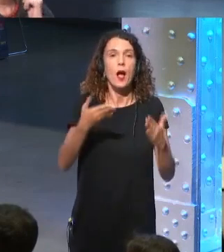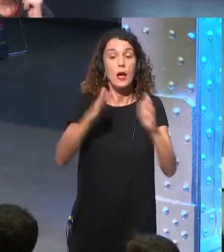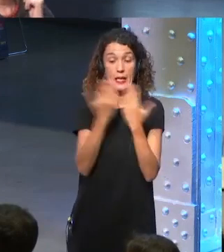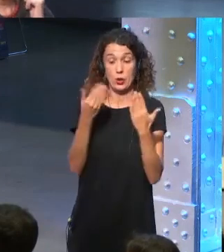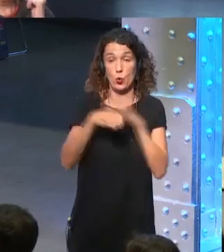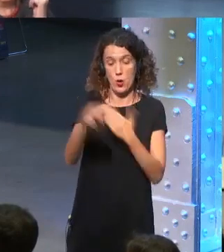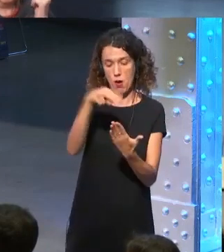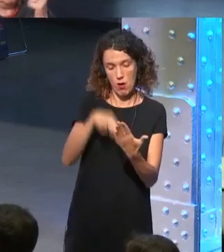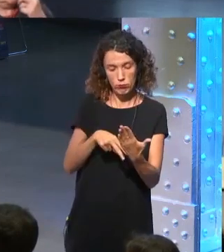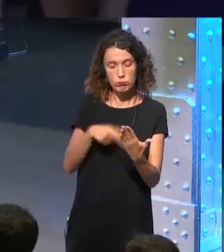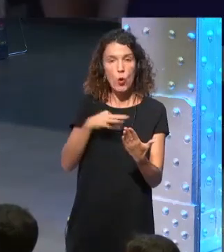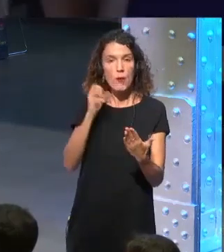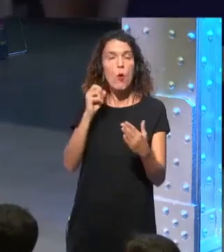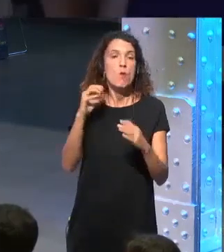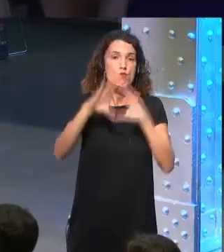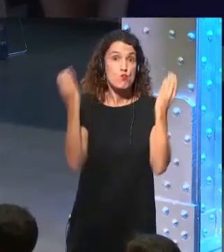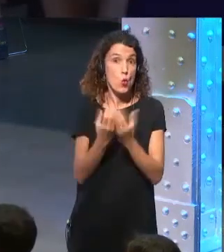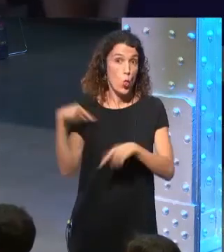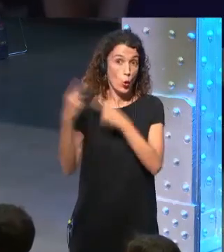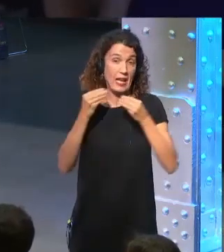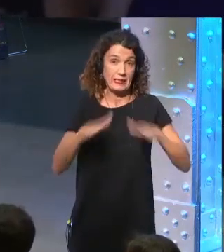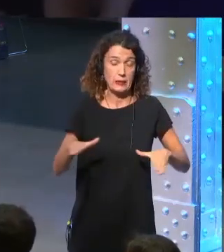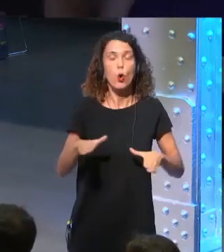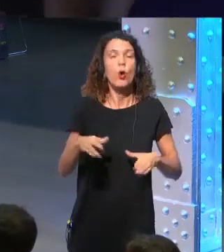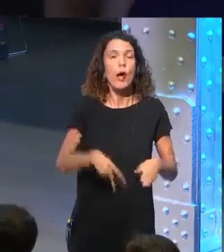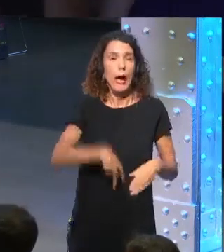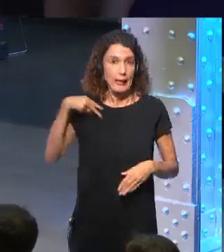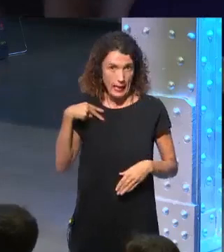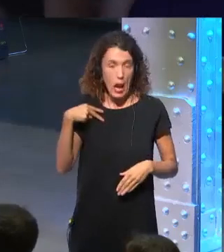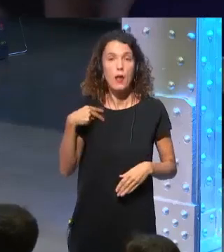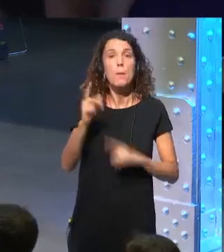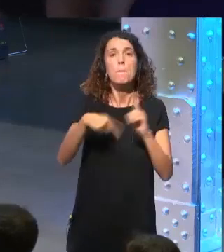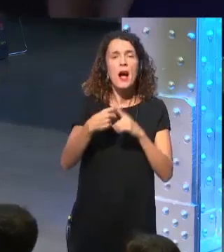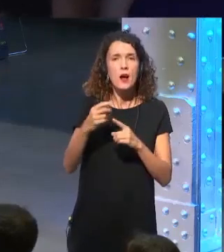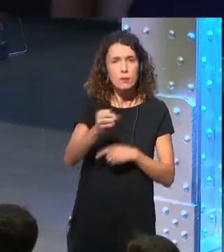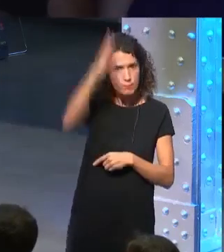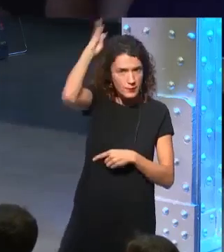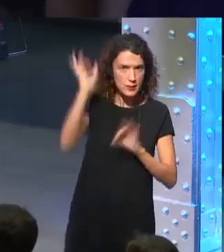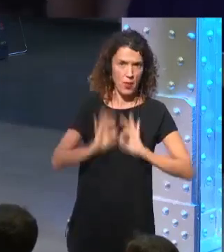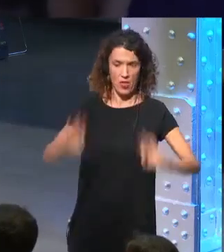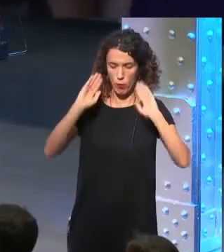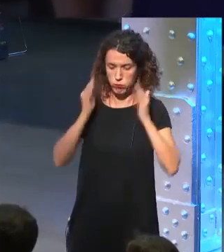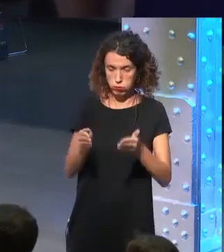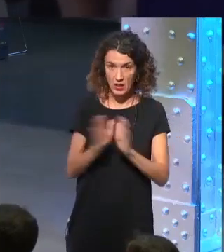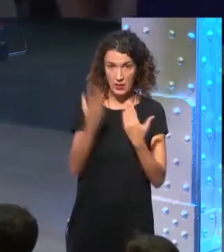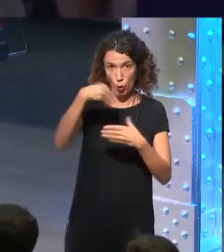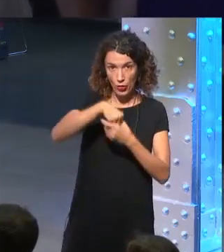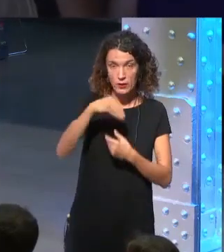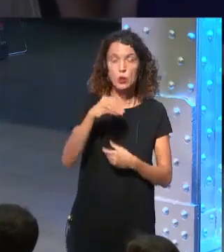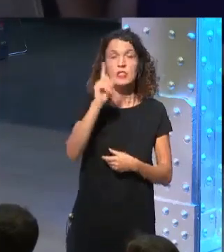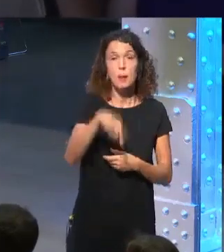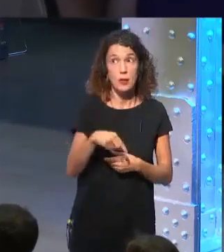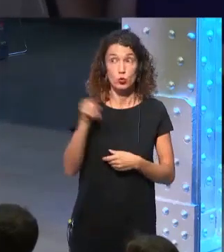nueva mirada sobre el mundo clásico en general y el romano en particular. Tal vez su